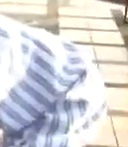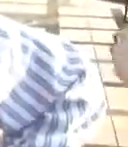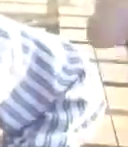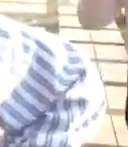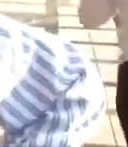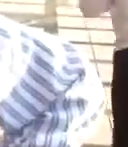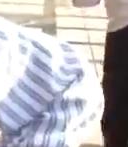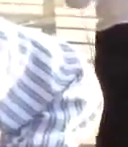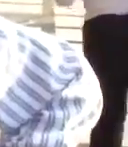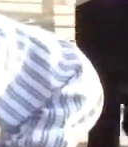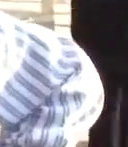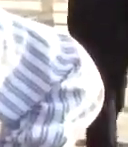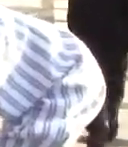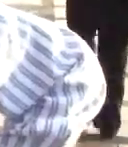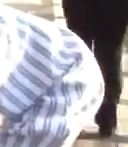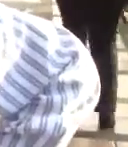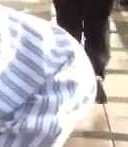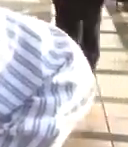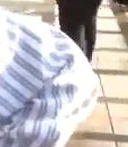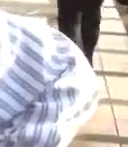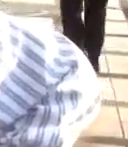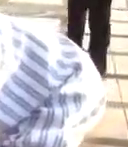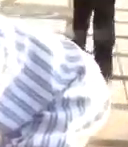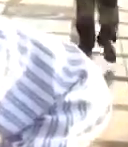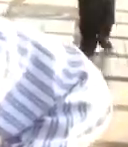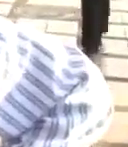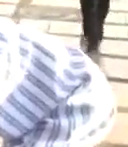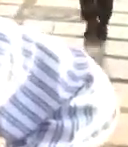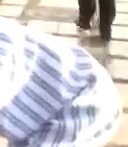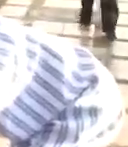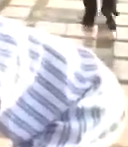qué pregunta más difícil pero me parece que es